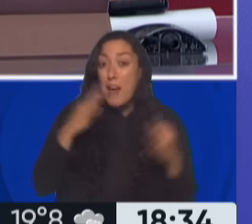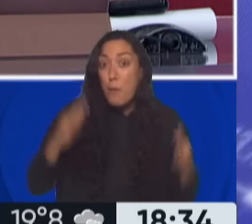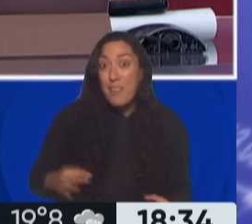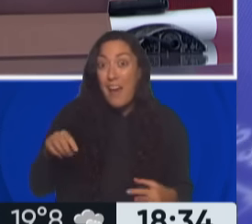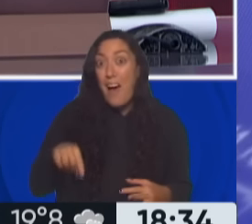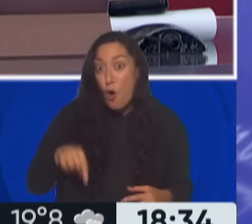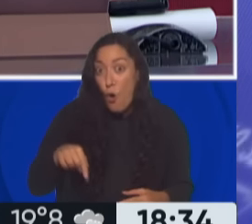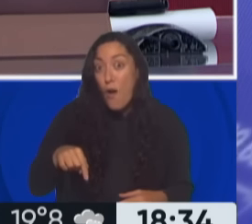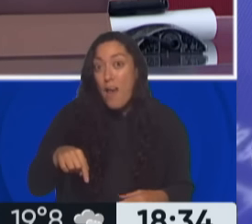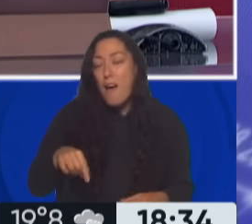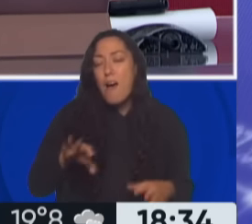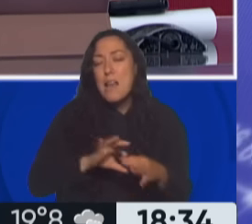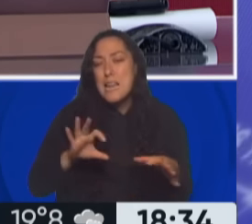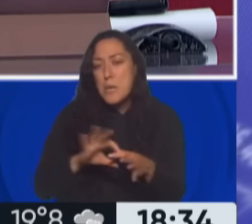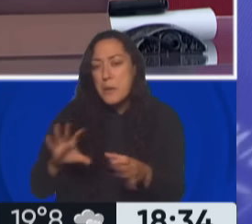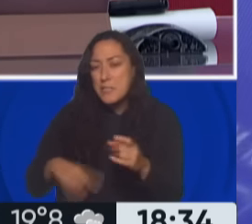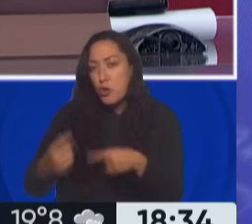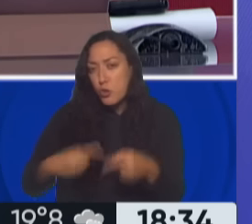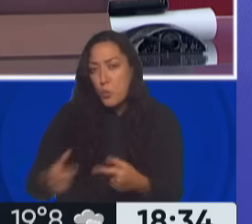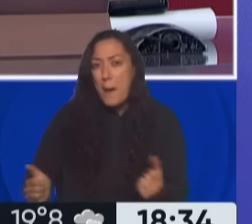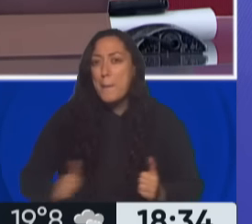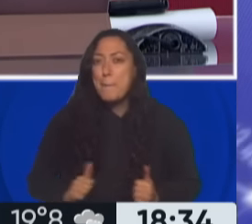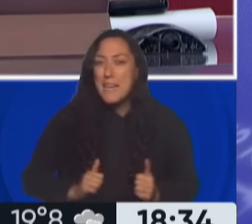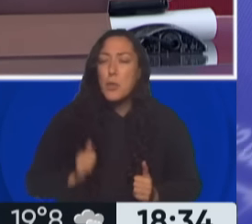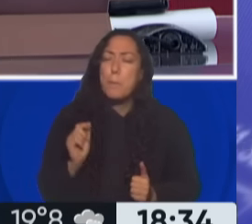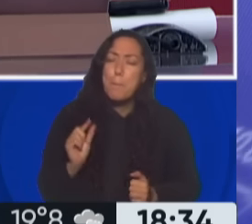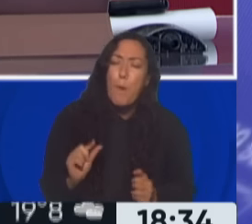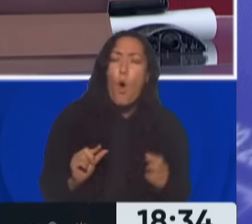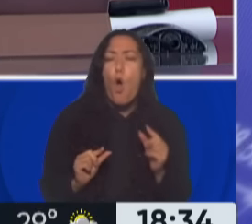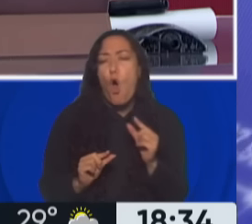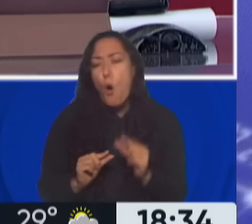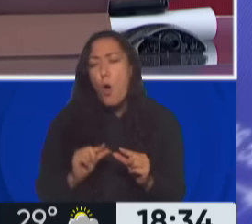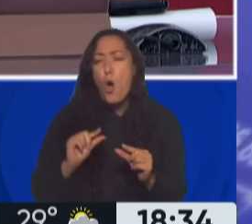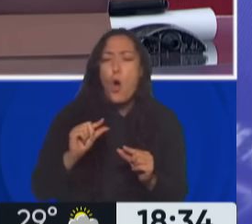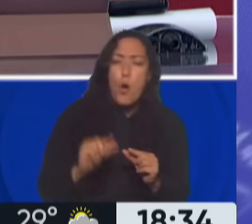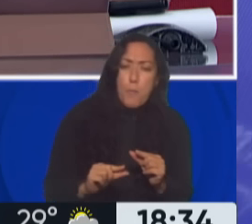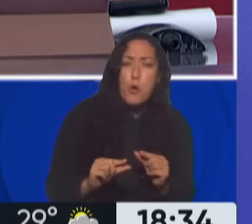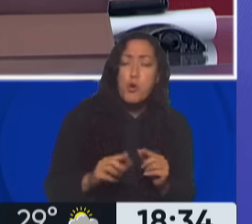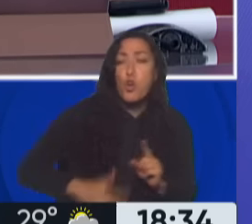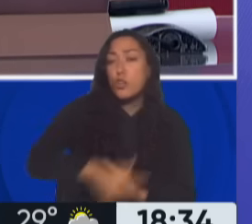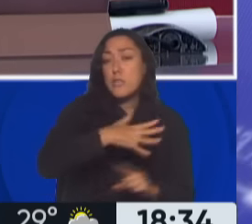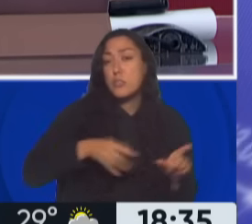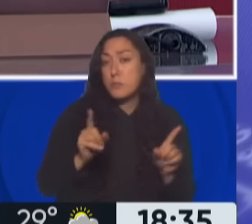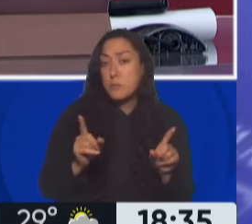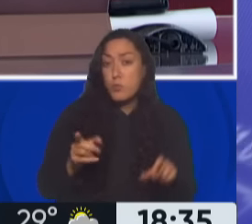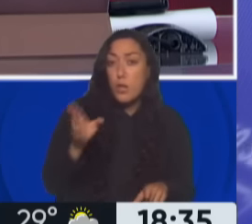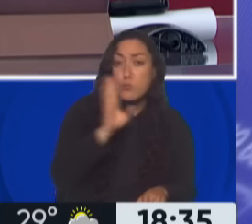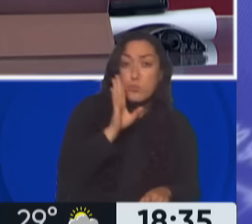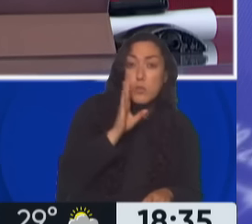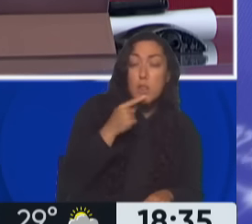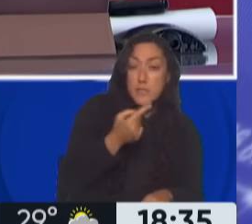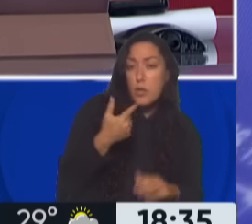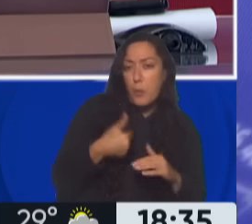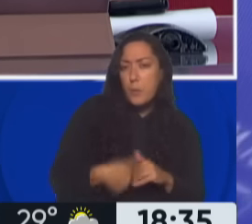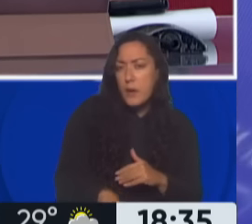liberaciones que se espera que se sigan dando y que se van dando muy a cuentagotas, se dio en el mismo contexto en el cual desde Estados Unidos decía esto se